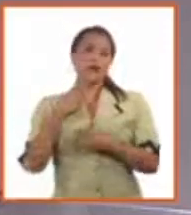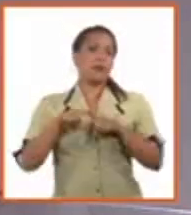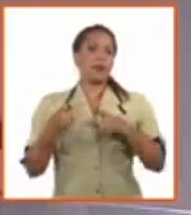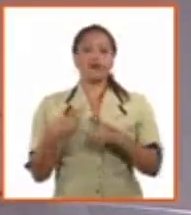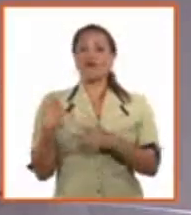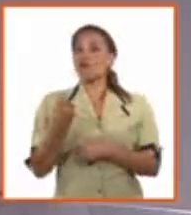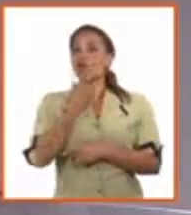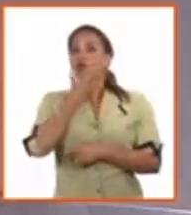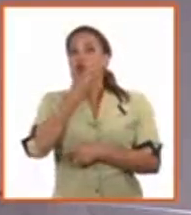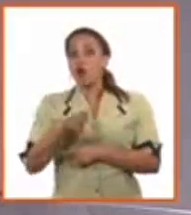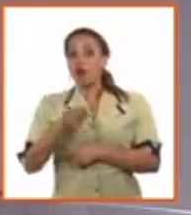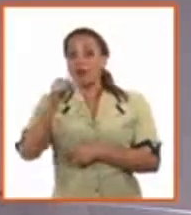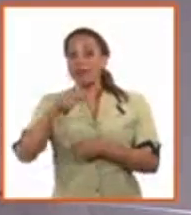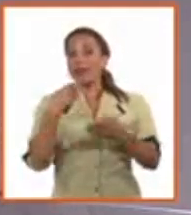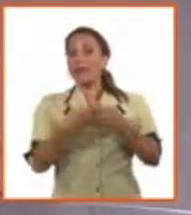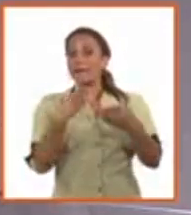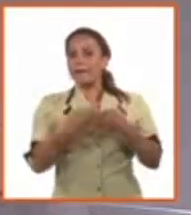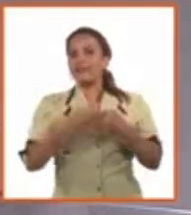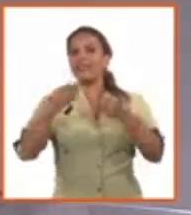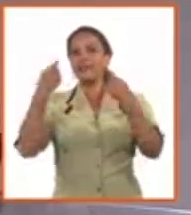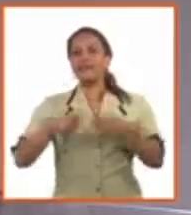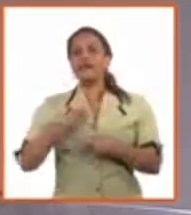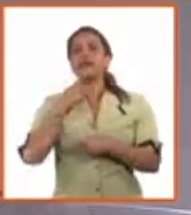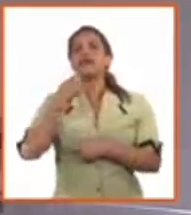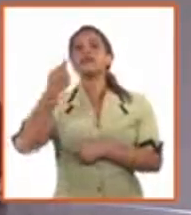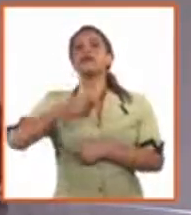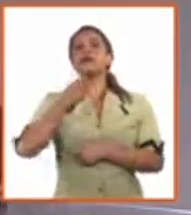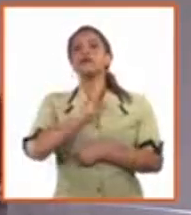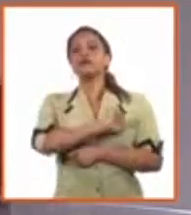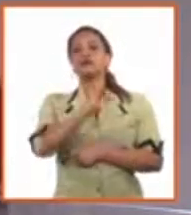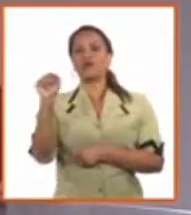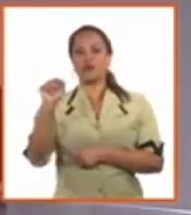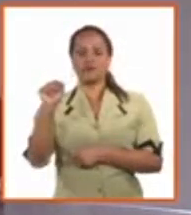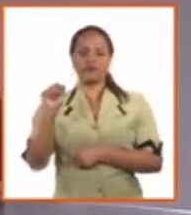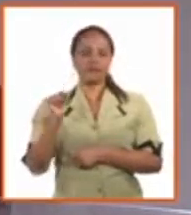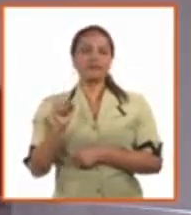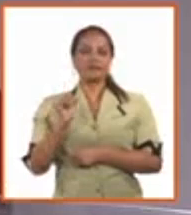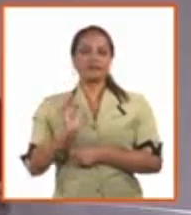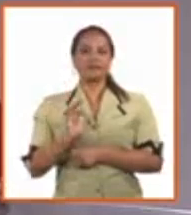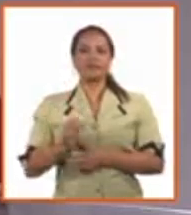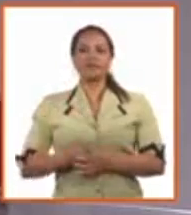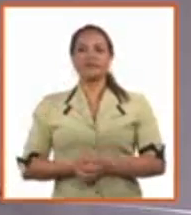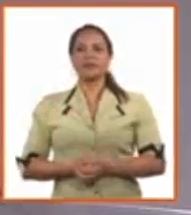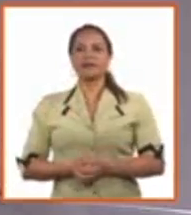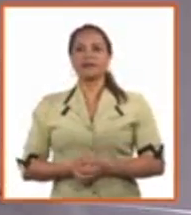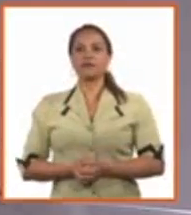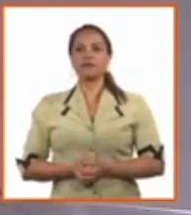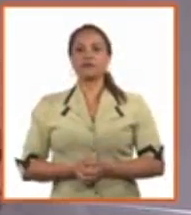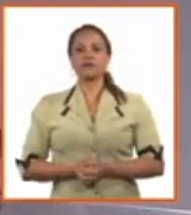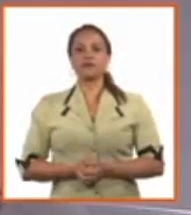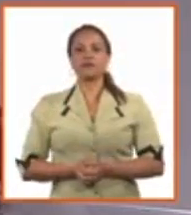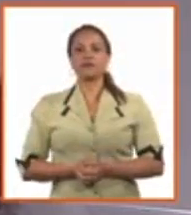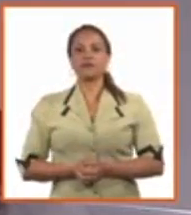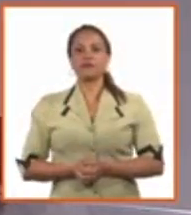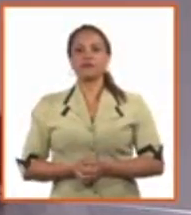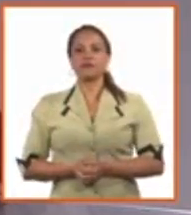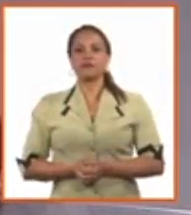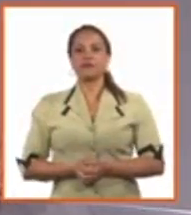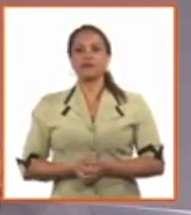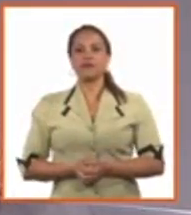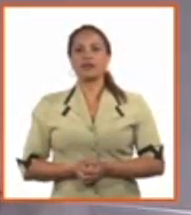por tanto los jóvenes de esta industria tienen que triunfar y van a triunfar y en ese sentido en nuestro